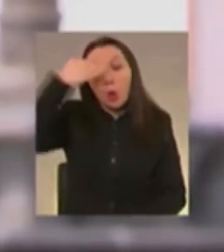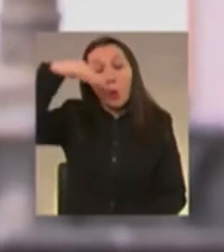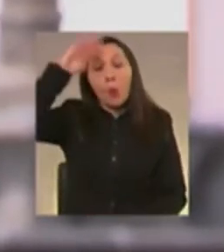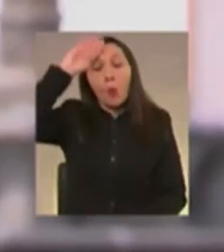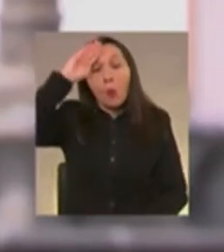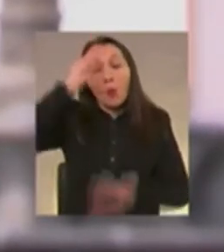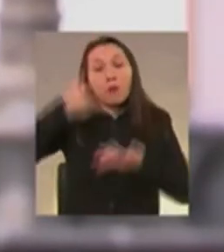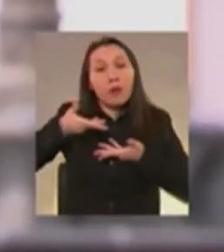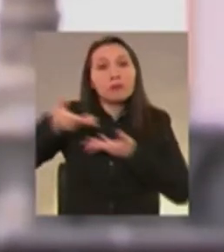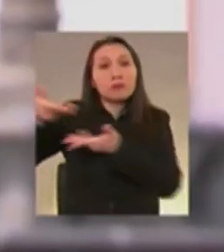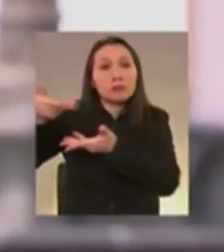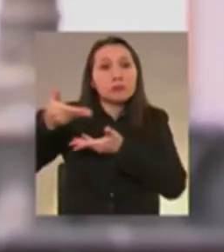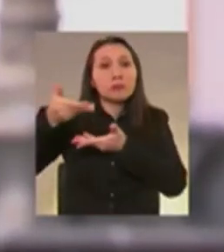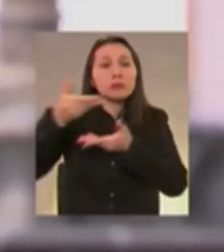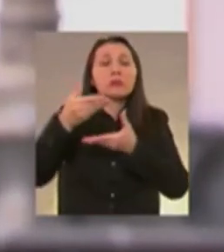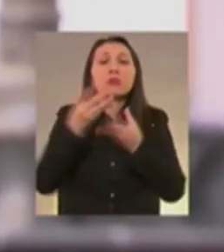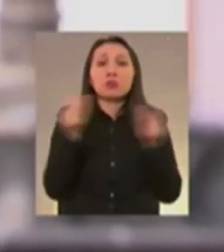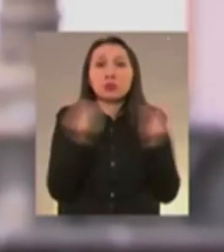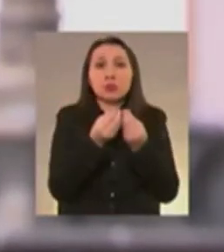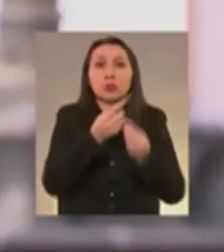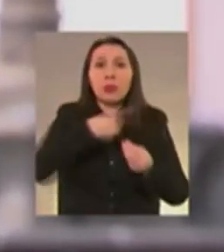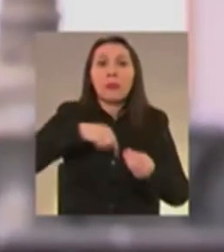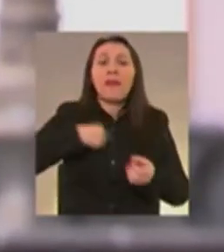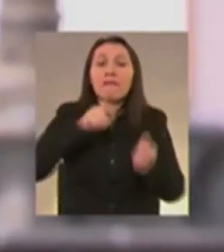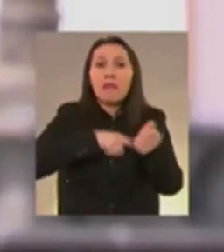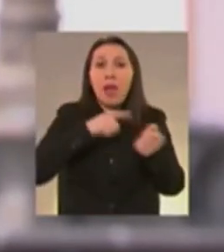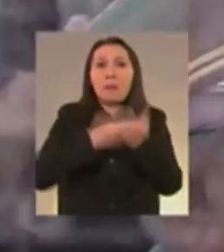recibió a otra parte de nuestras familias.